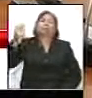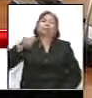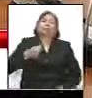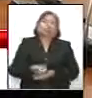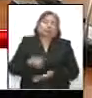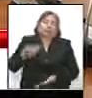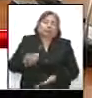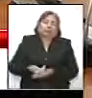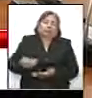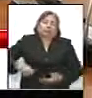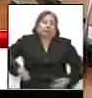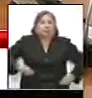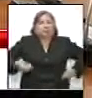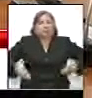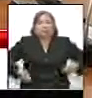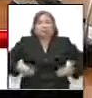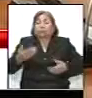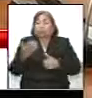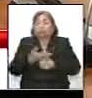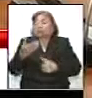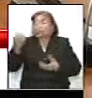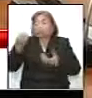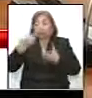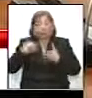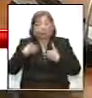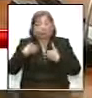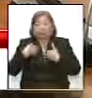gastamos nuestro propio pasaje, nadie nos está